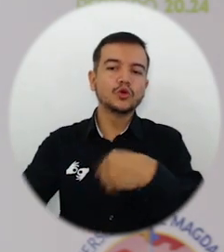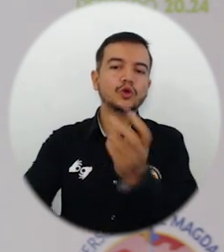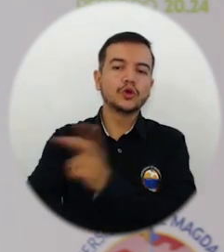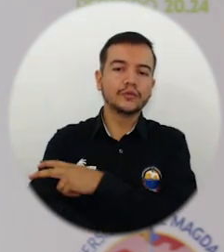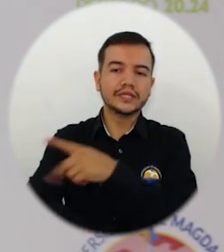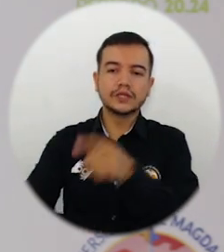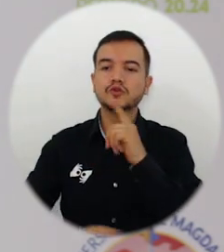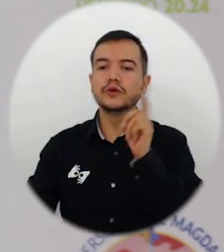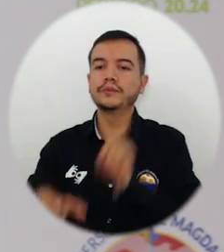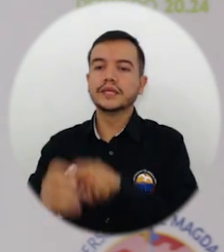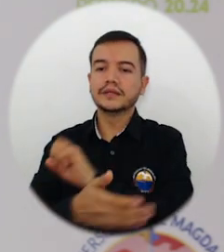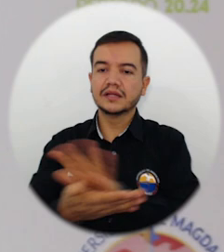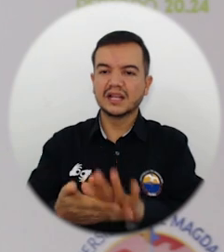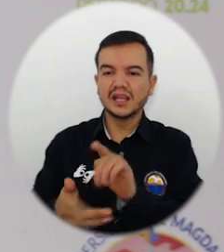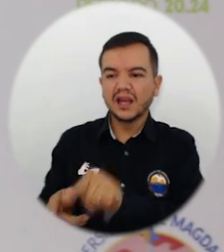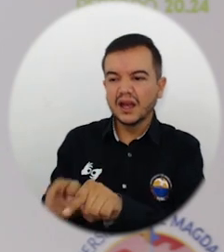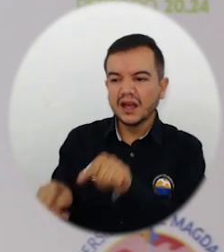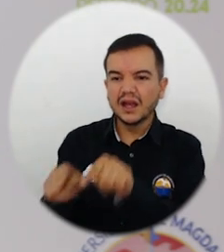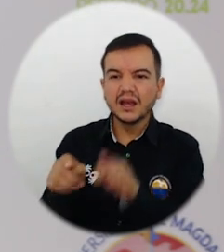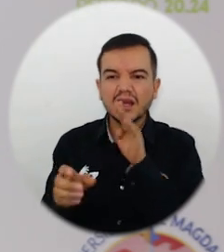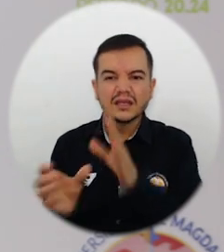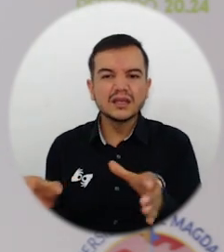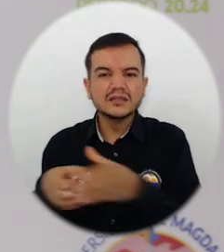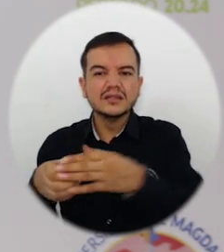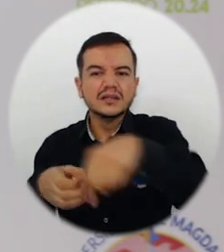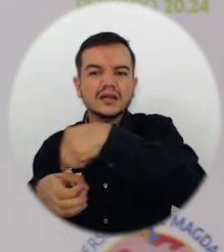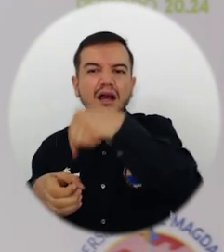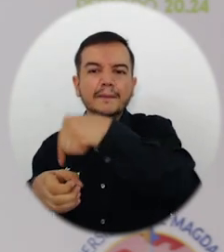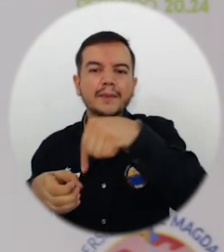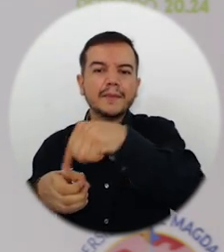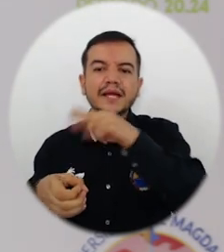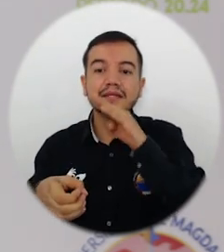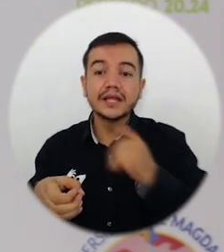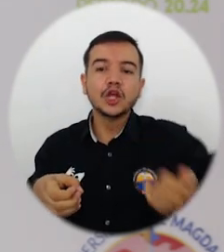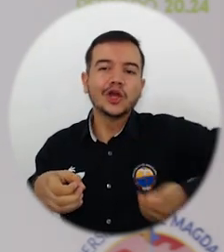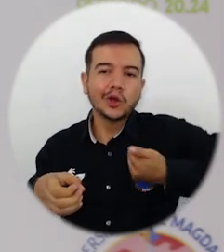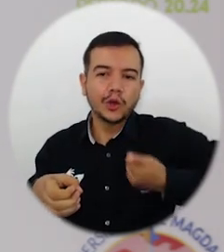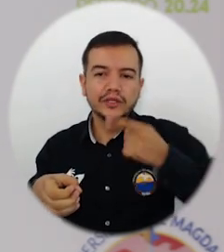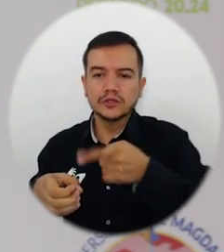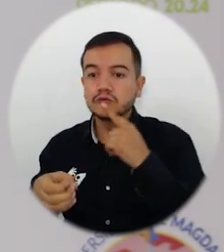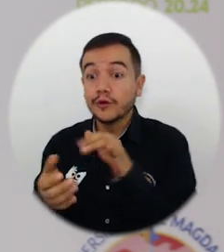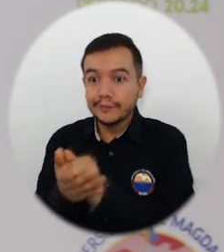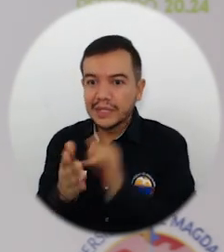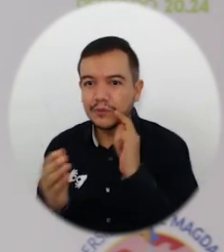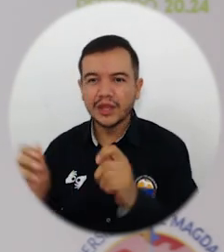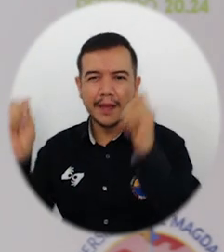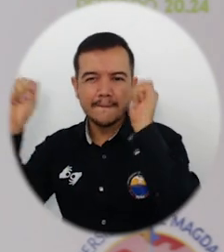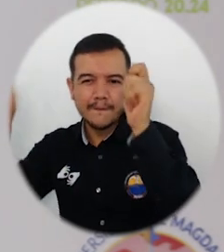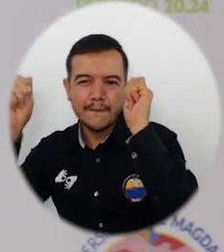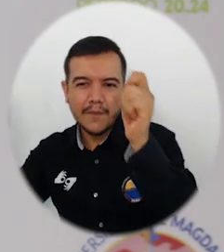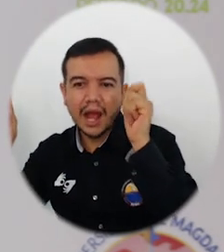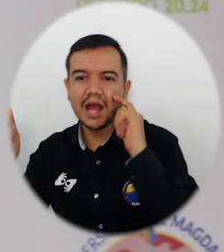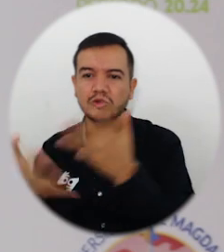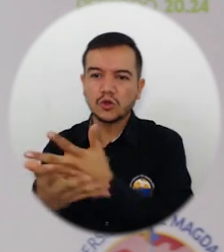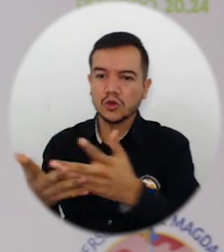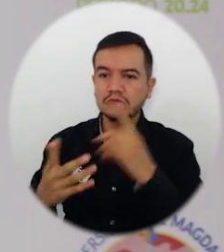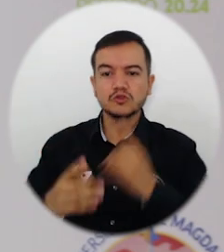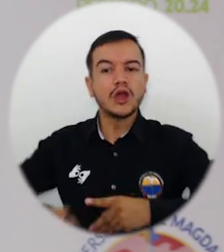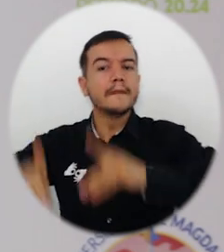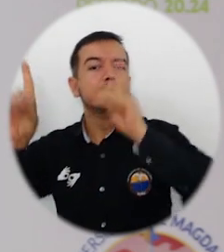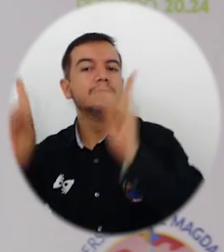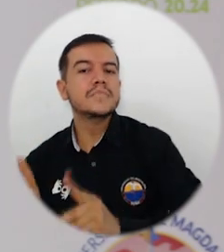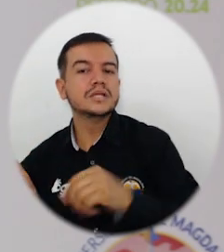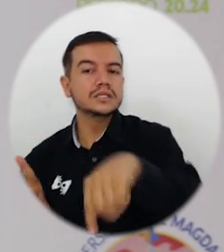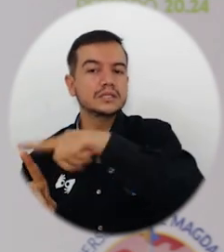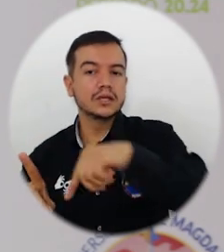por jóvenes, del Comité de Paro, de las diferentes plataformas de liderazgo estudiantil de la universidad, que de manera autónoma, libre, se